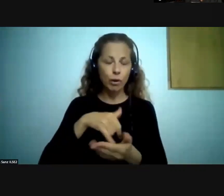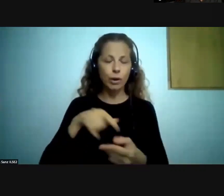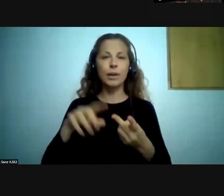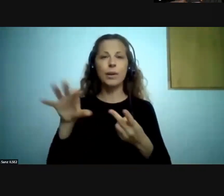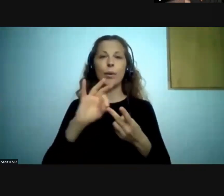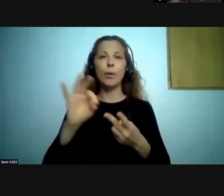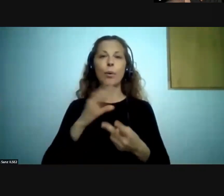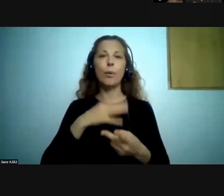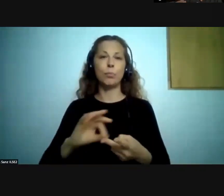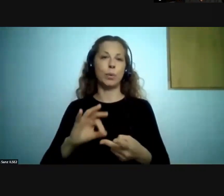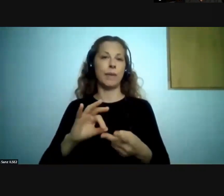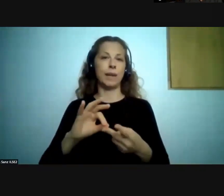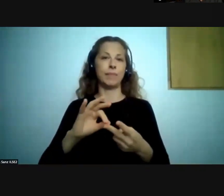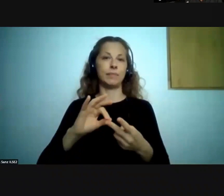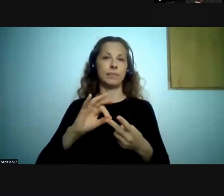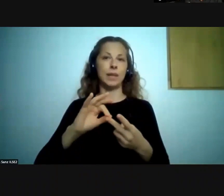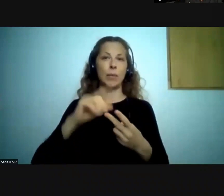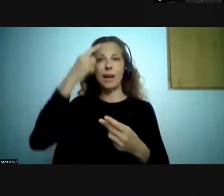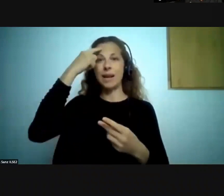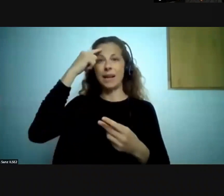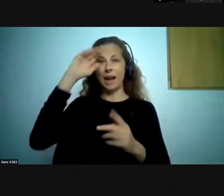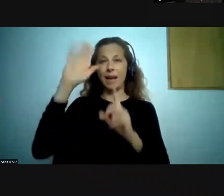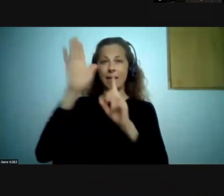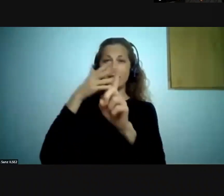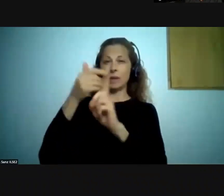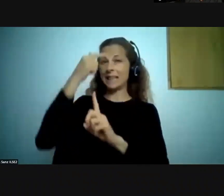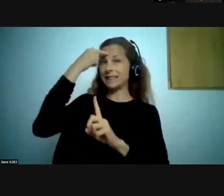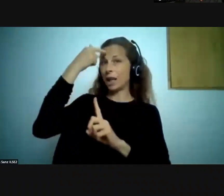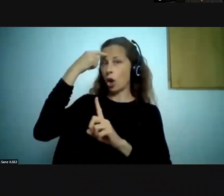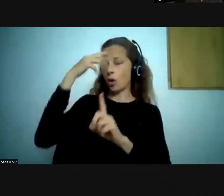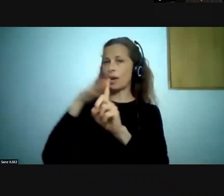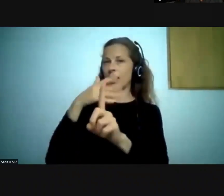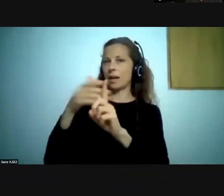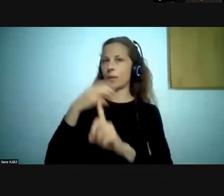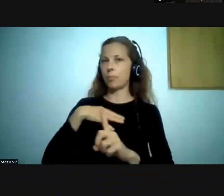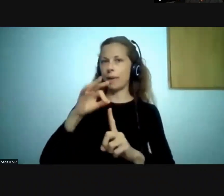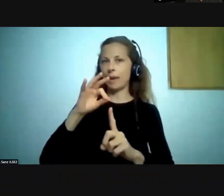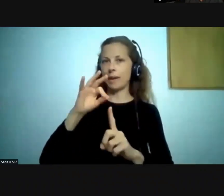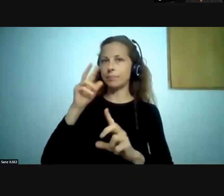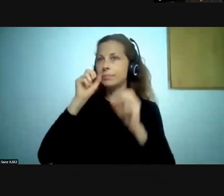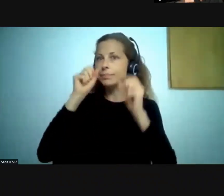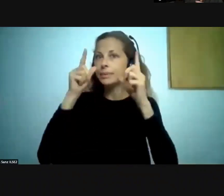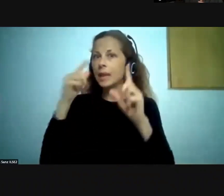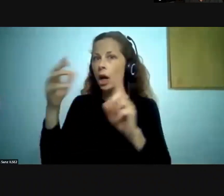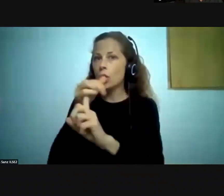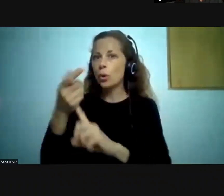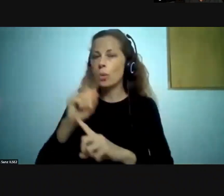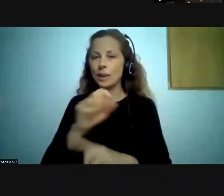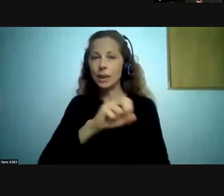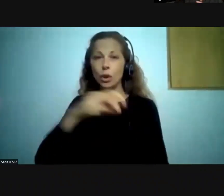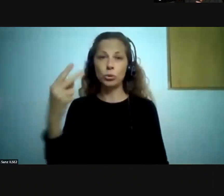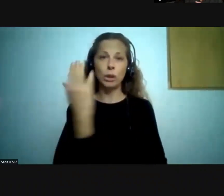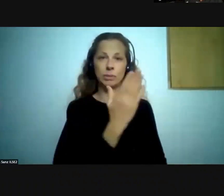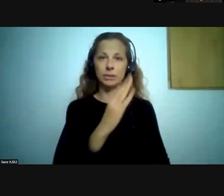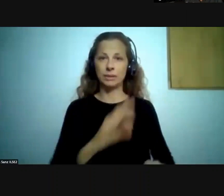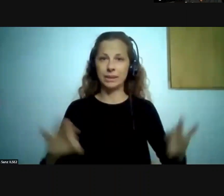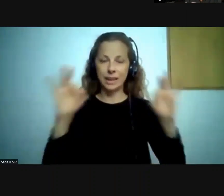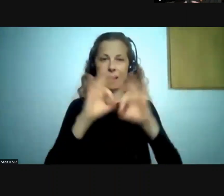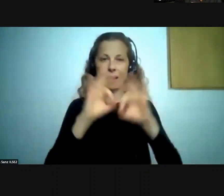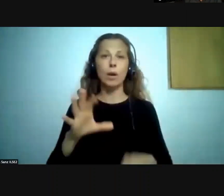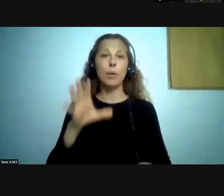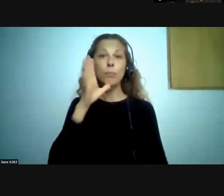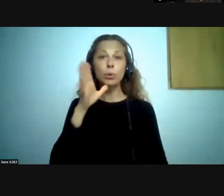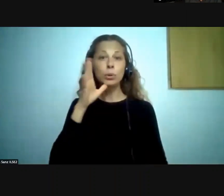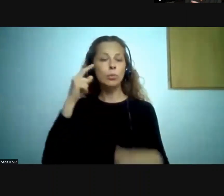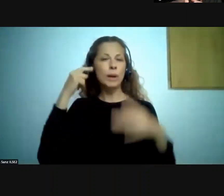impacto de la violencia psicológica, por todos los elementos que sabemos que están siendo, digamos, mal interpretados o mal utilizados en la investigación de